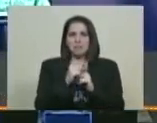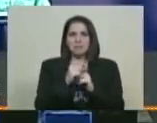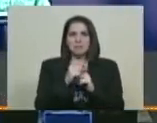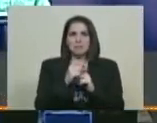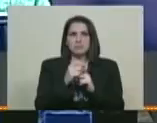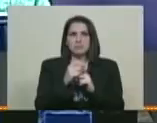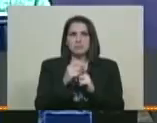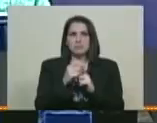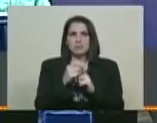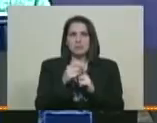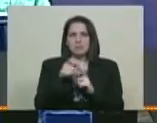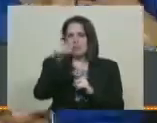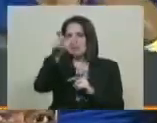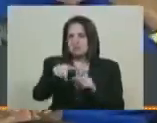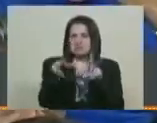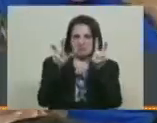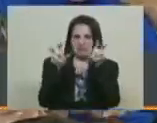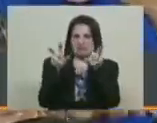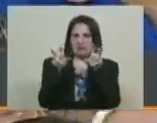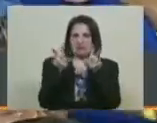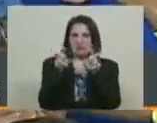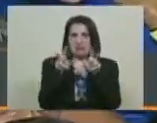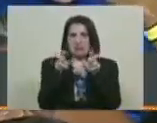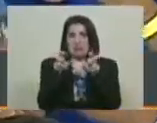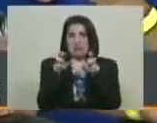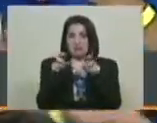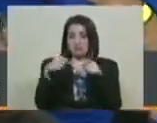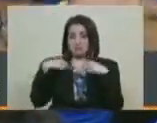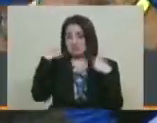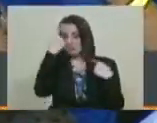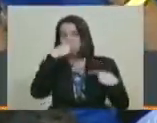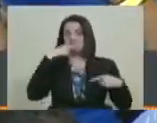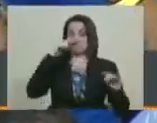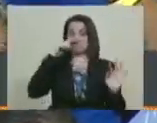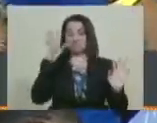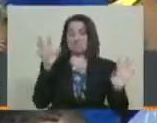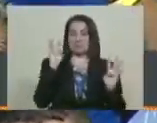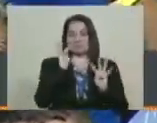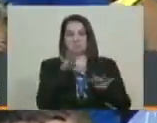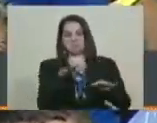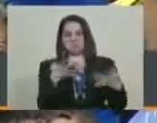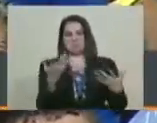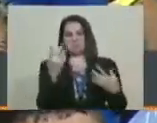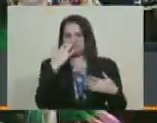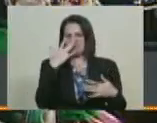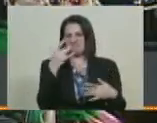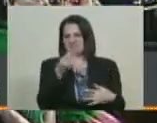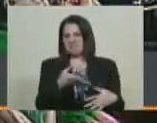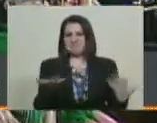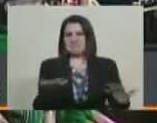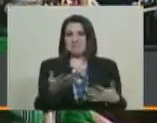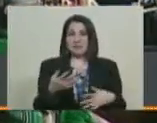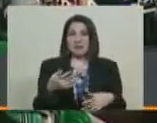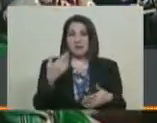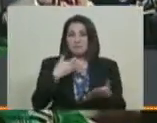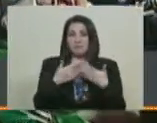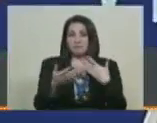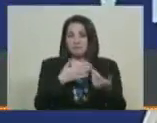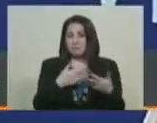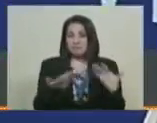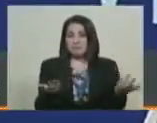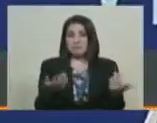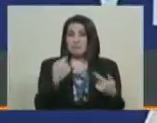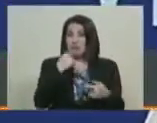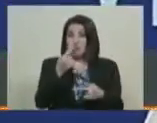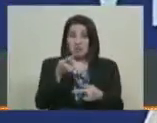Un bicho raro que es pura pinta, pues. Ramos Alup es pura pinta. Ramos Alup, te lo